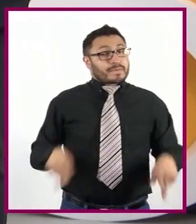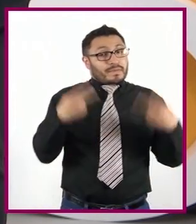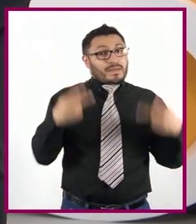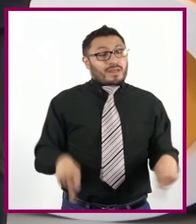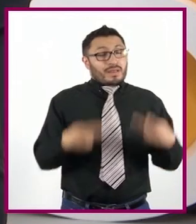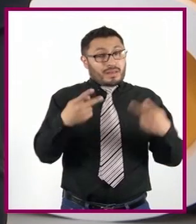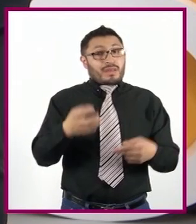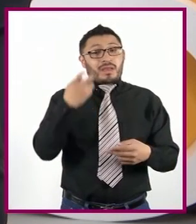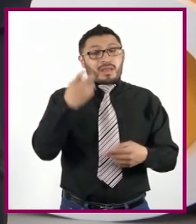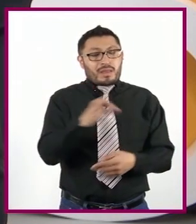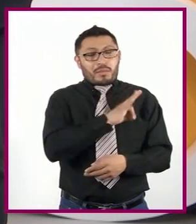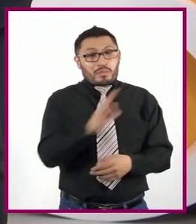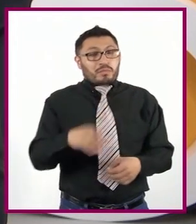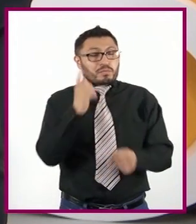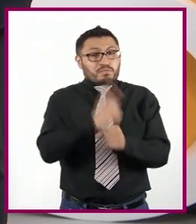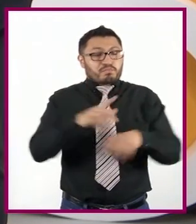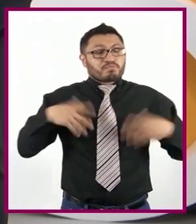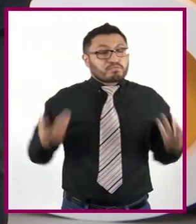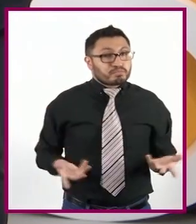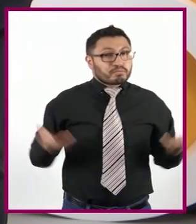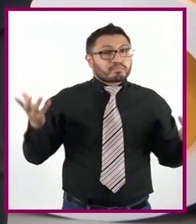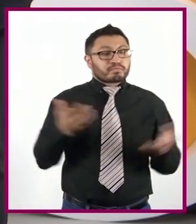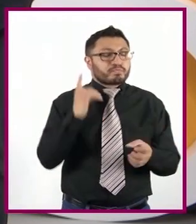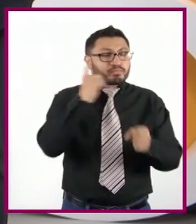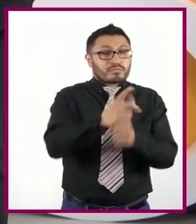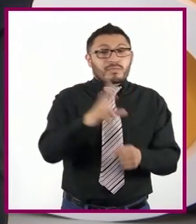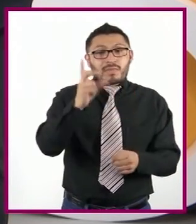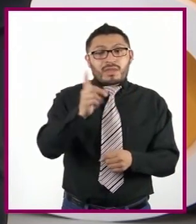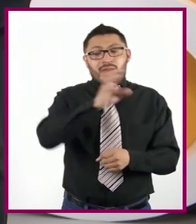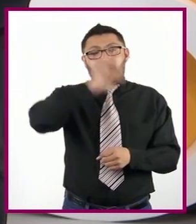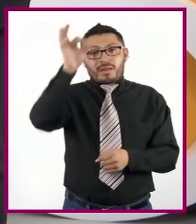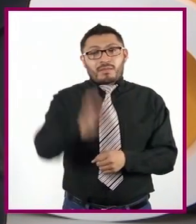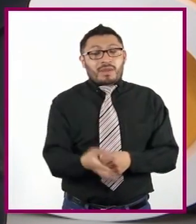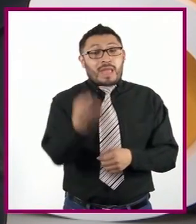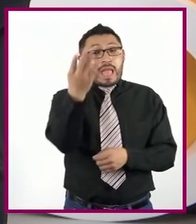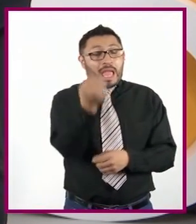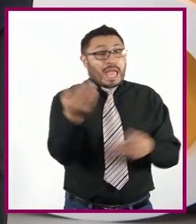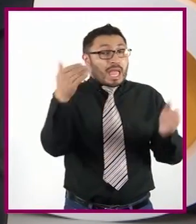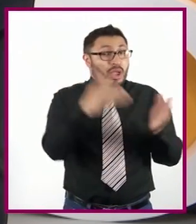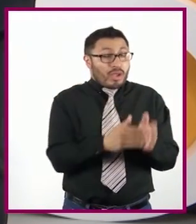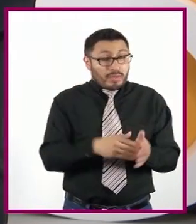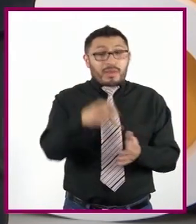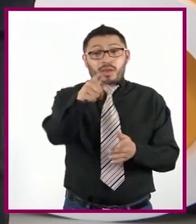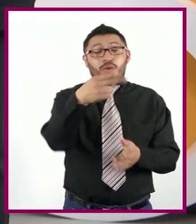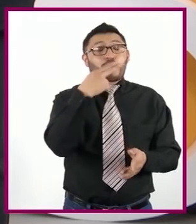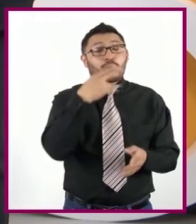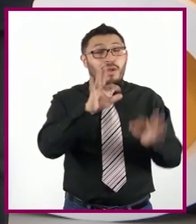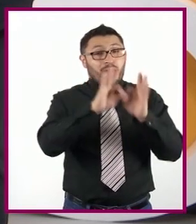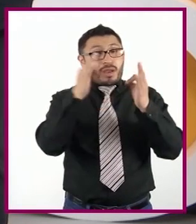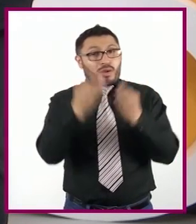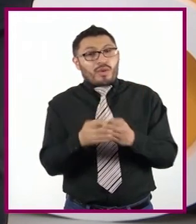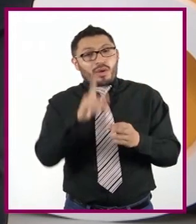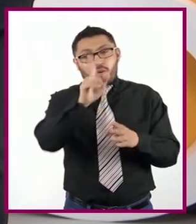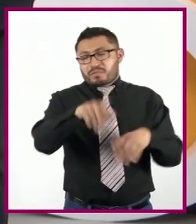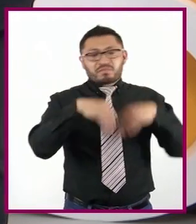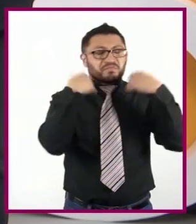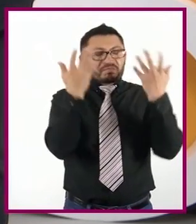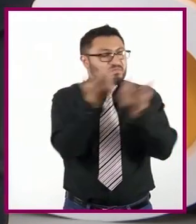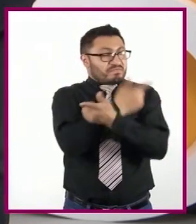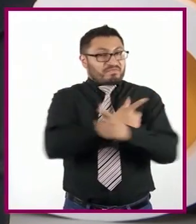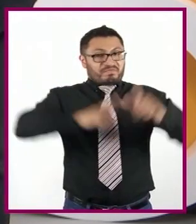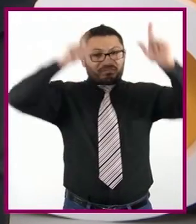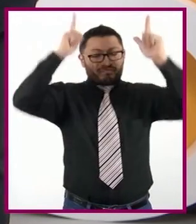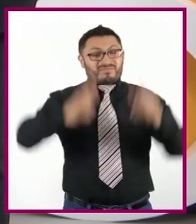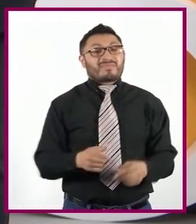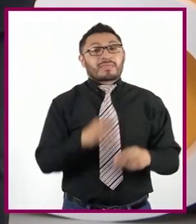que podemos hacer es calcular el 30% de 9,000. Usen el procedimiento que deseen para ello.